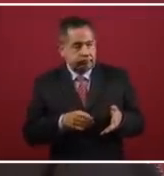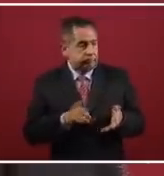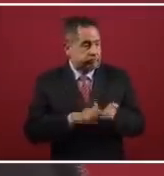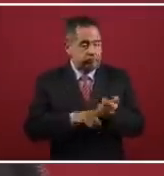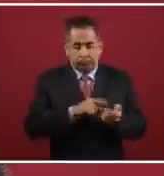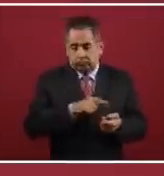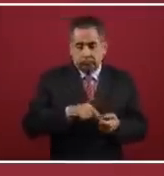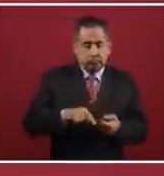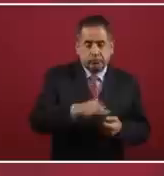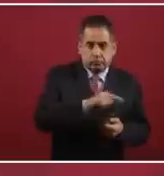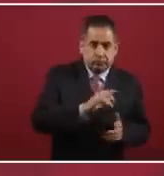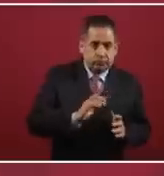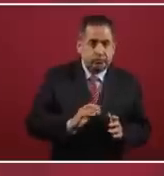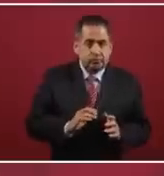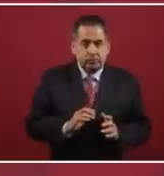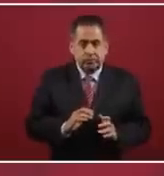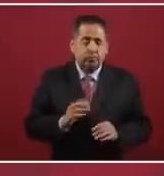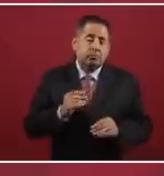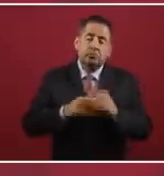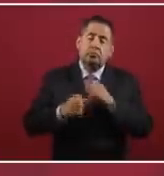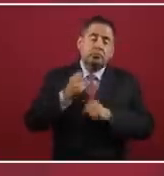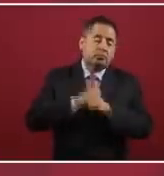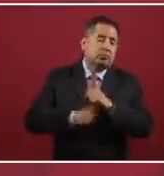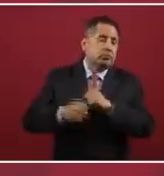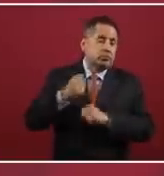consume desde siglos,